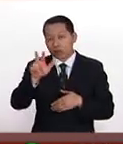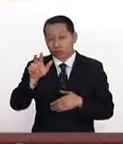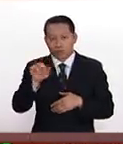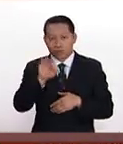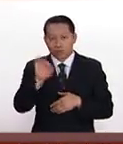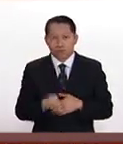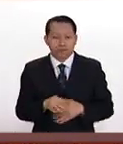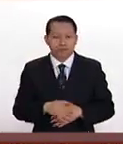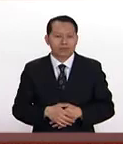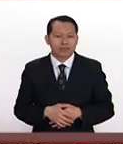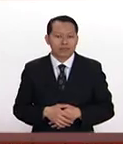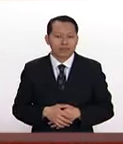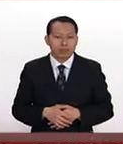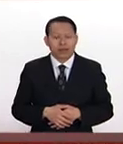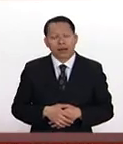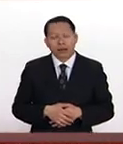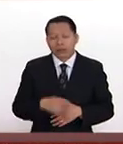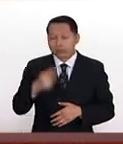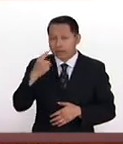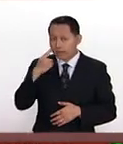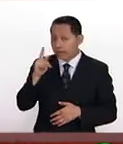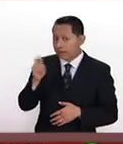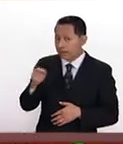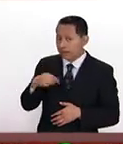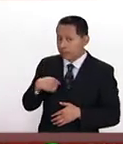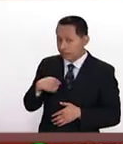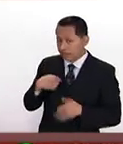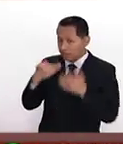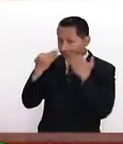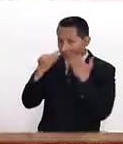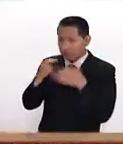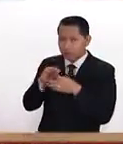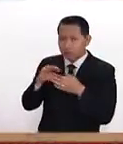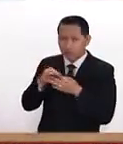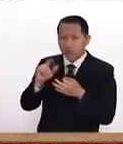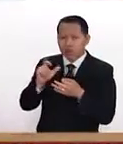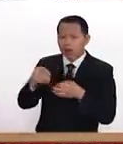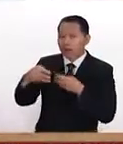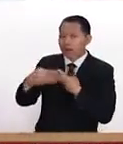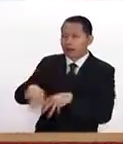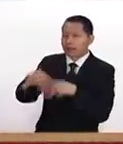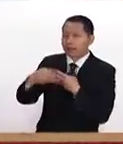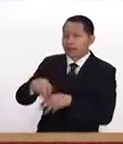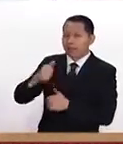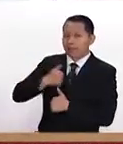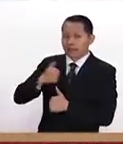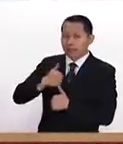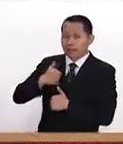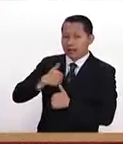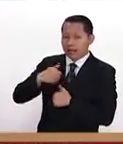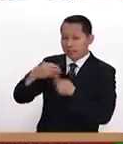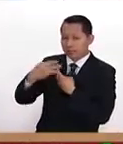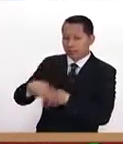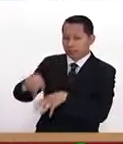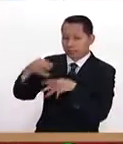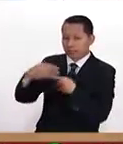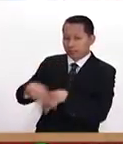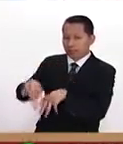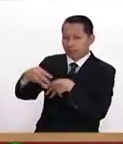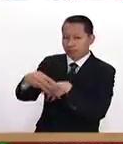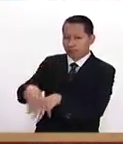exactamente que un dato aquí que cuando me ha tocado ver el desfile militar cuando pasa la